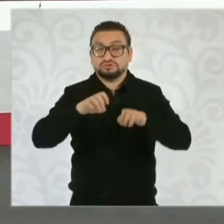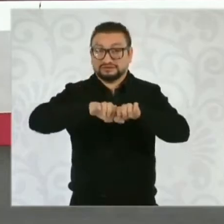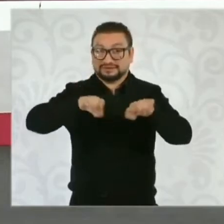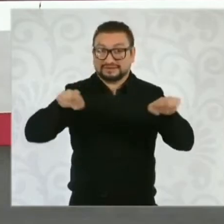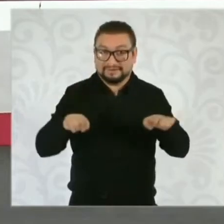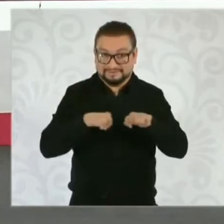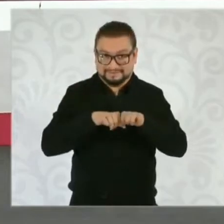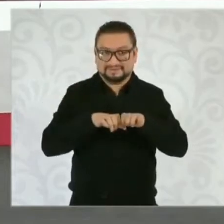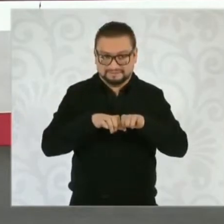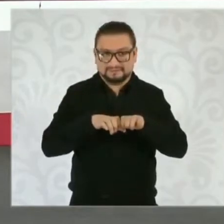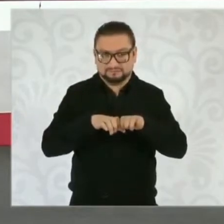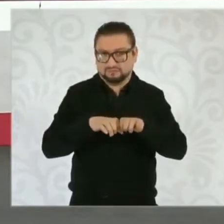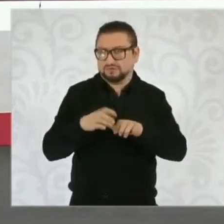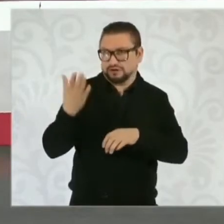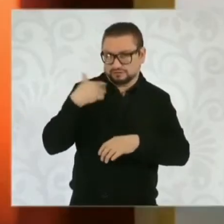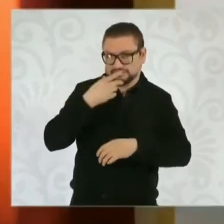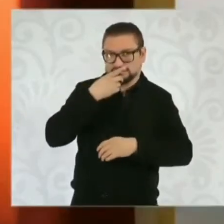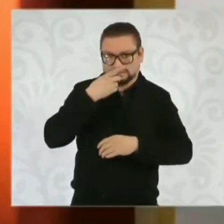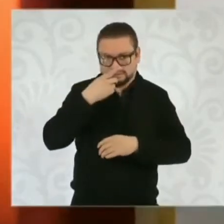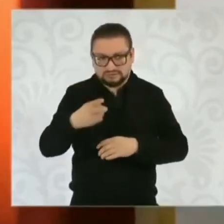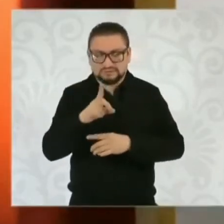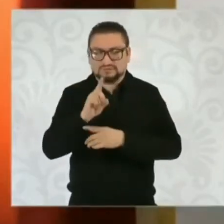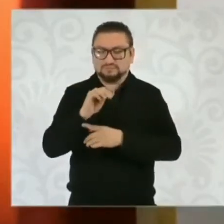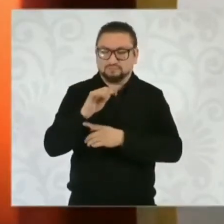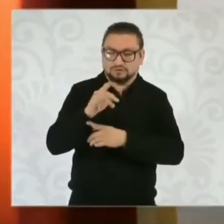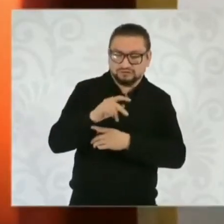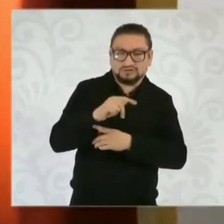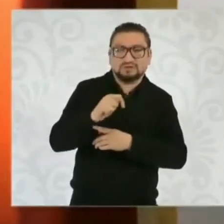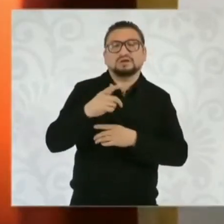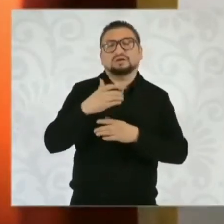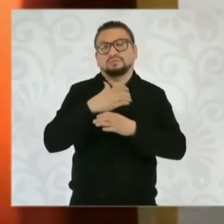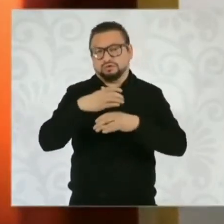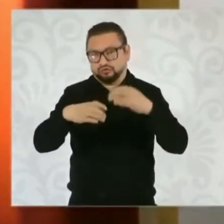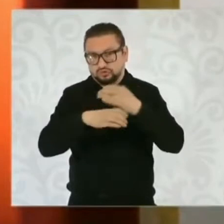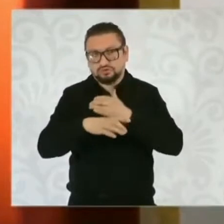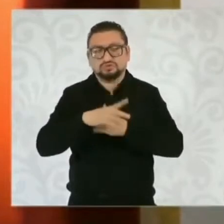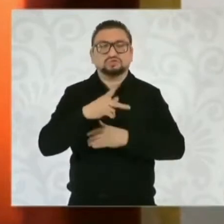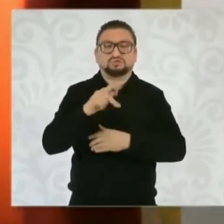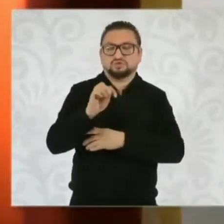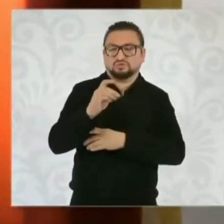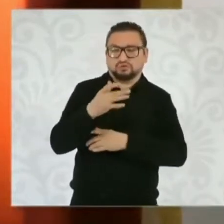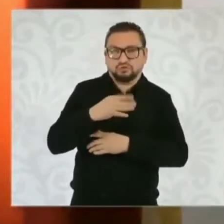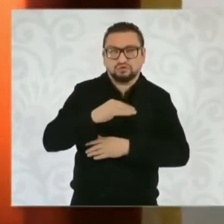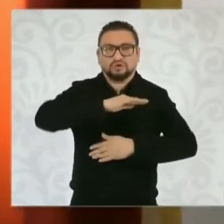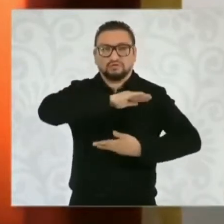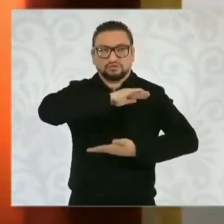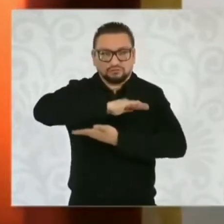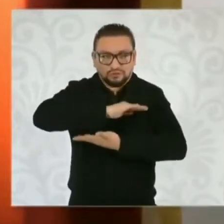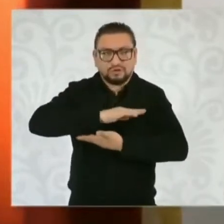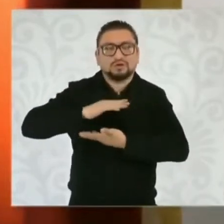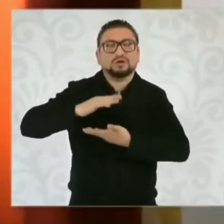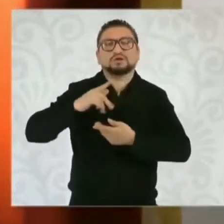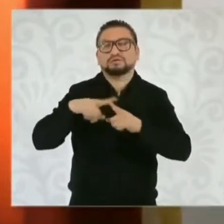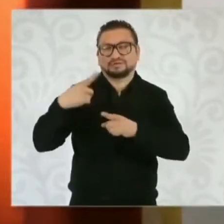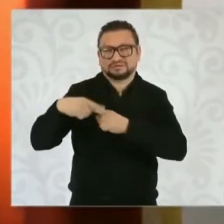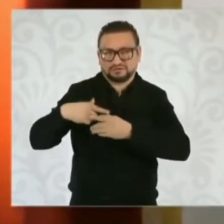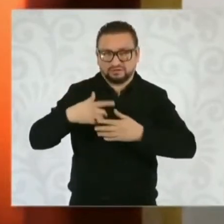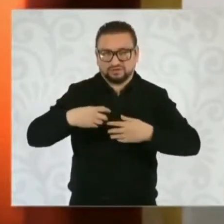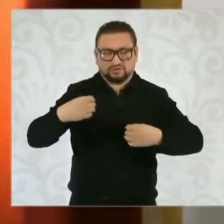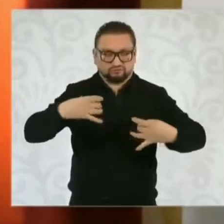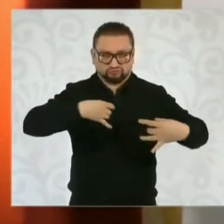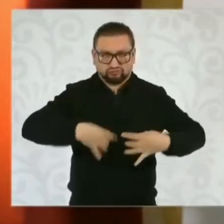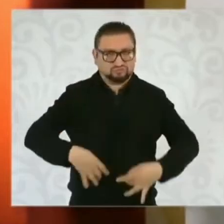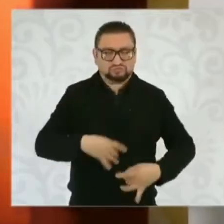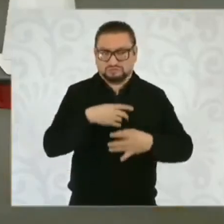equipos, como hemos dicho aquí, de hemodinamia, anestesia, tomógrafos, mastógrafos, resonadores magnéticos, en